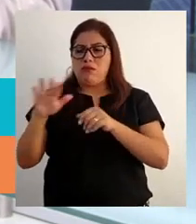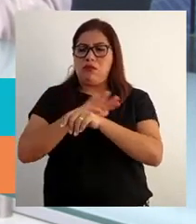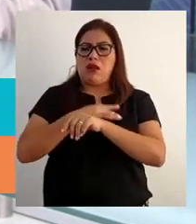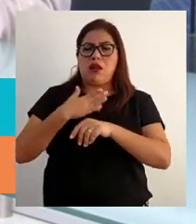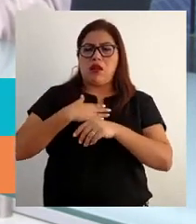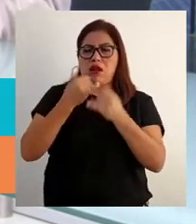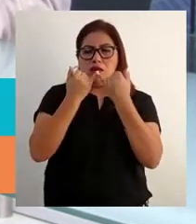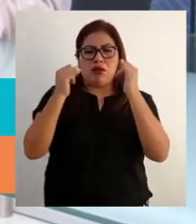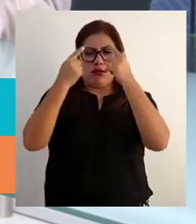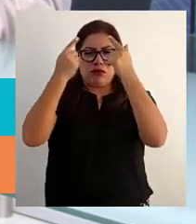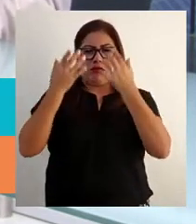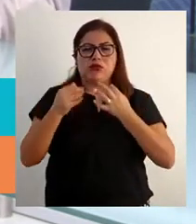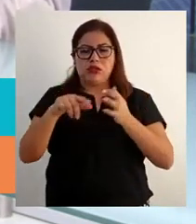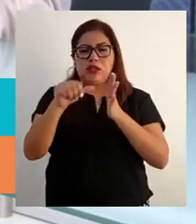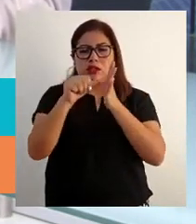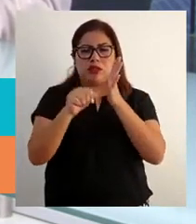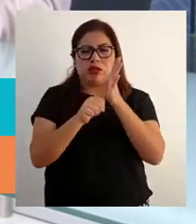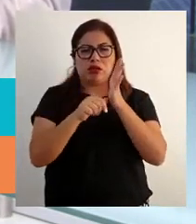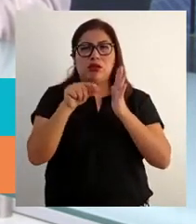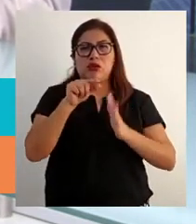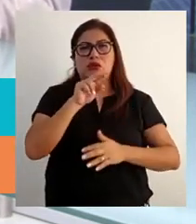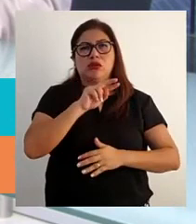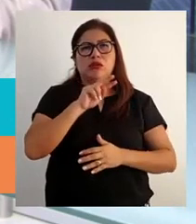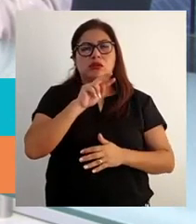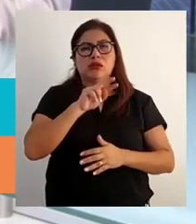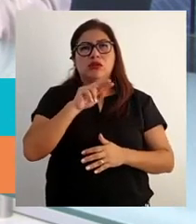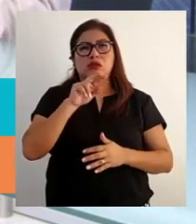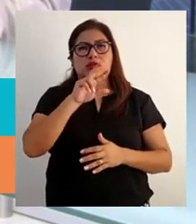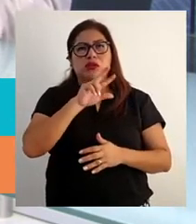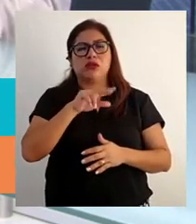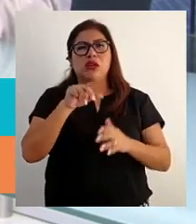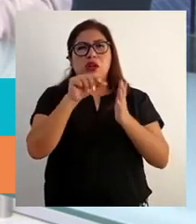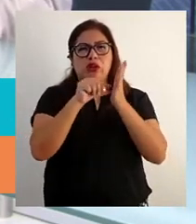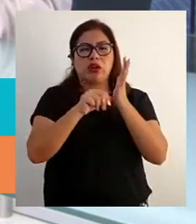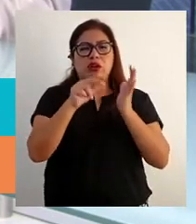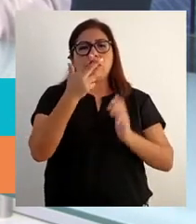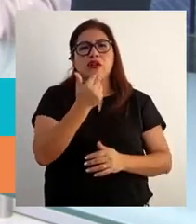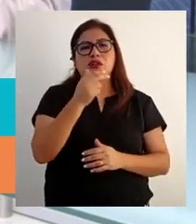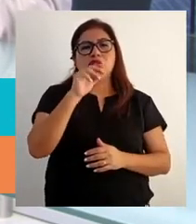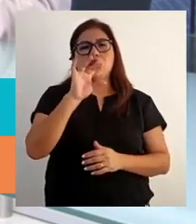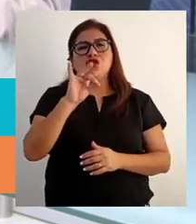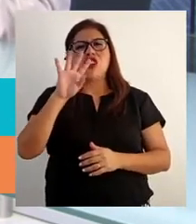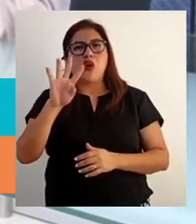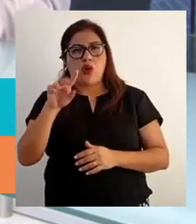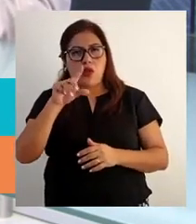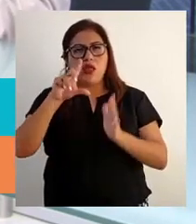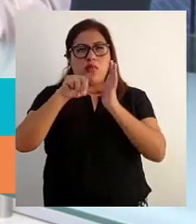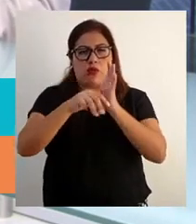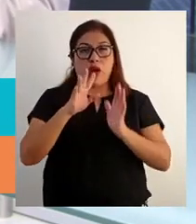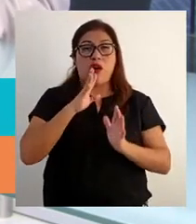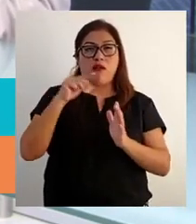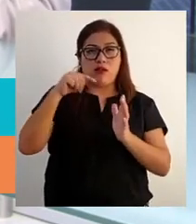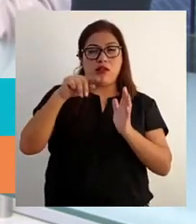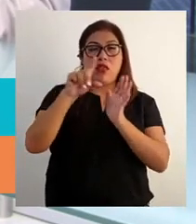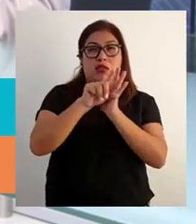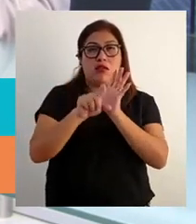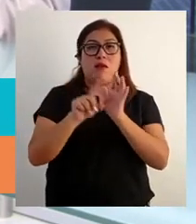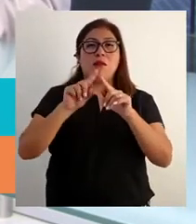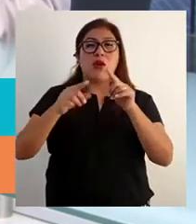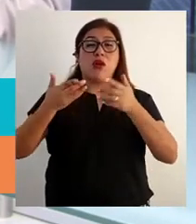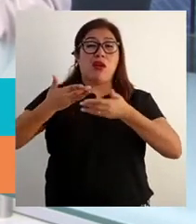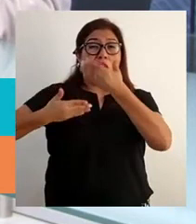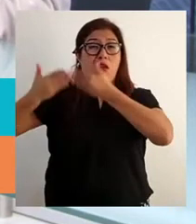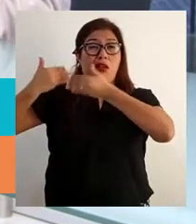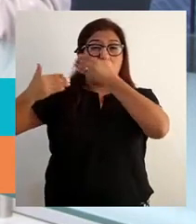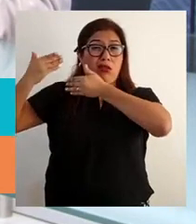Convención, en el decreto legislativo 1384, que más adelante vamos a tocarlo, pero mucho tiempo atrás estaba